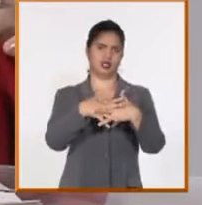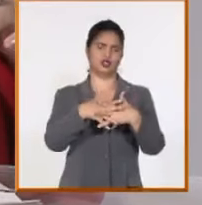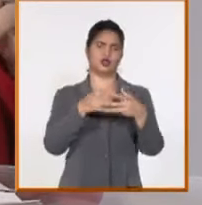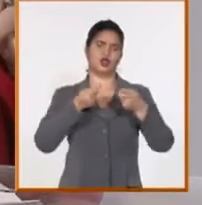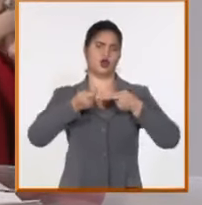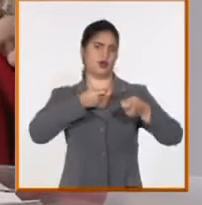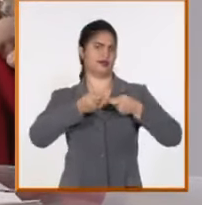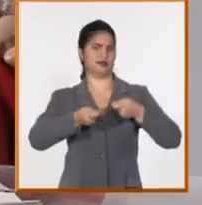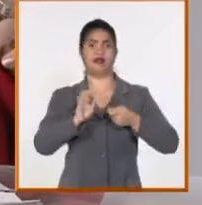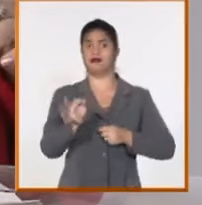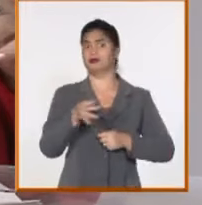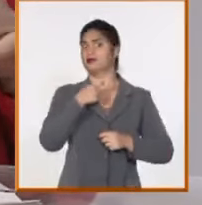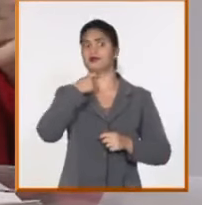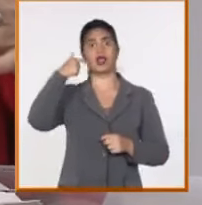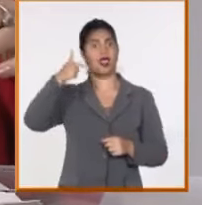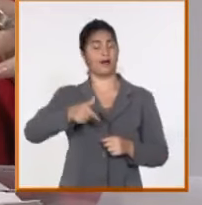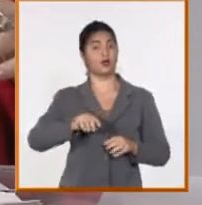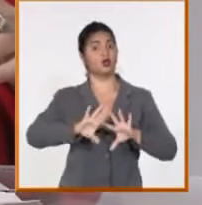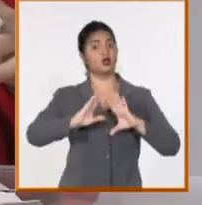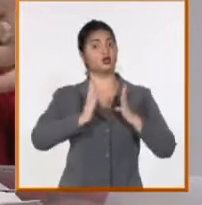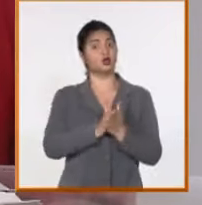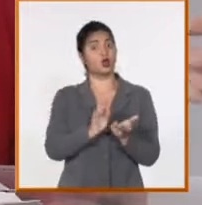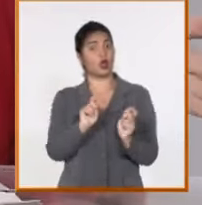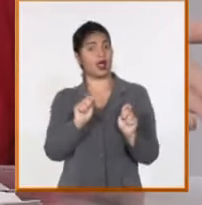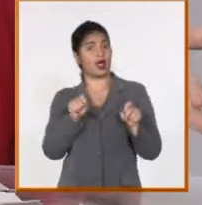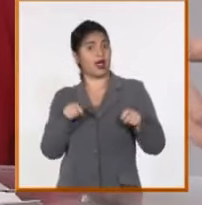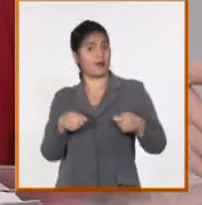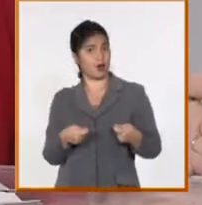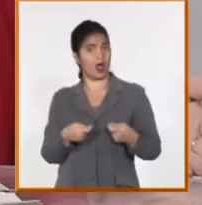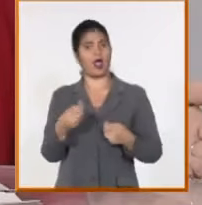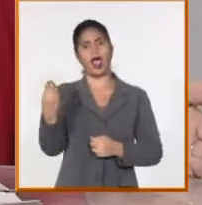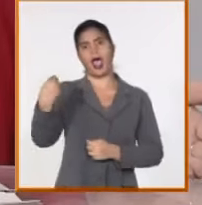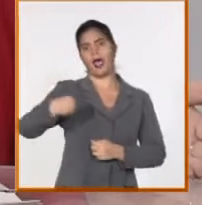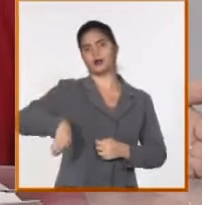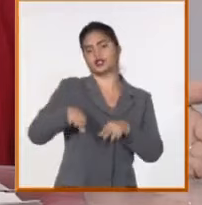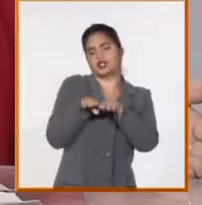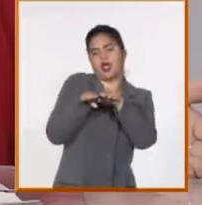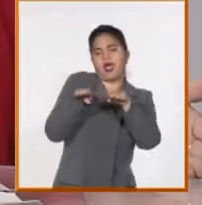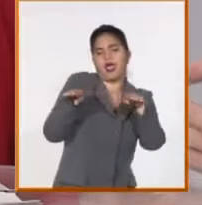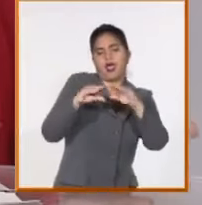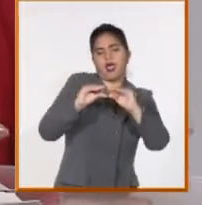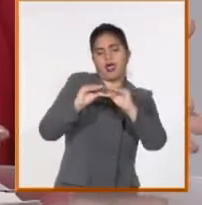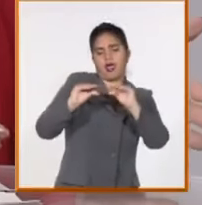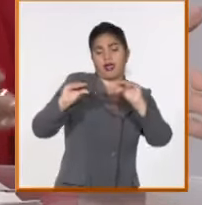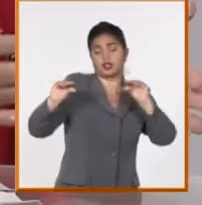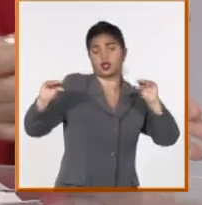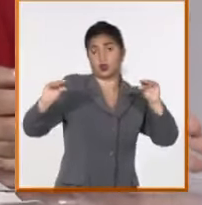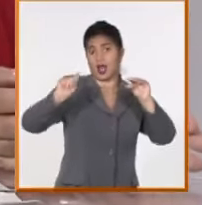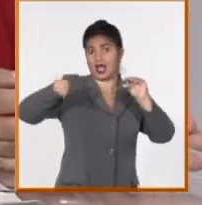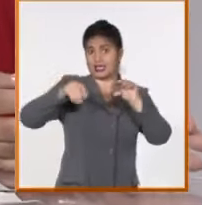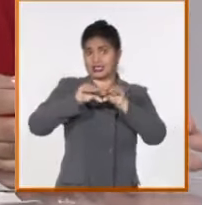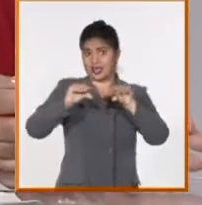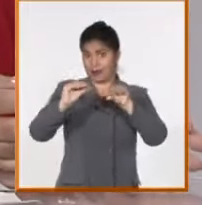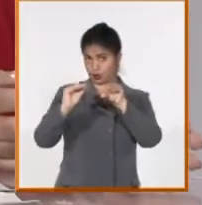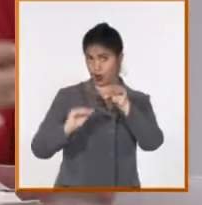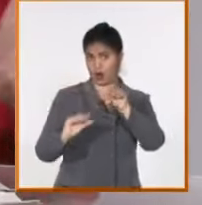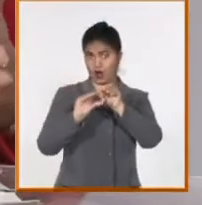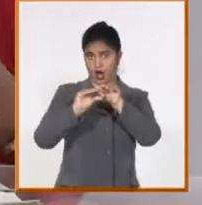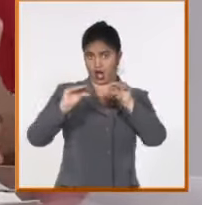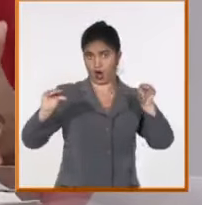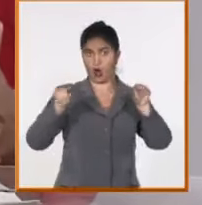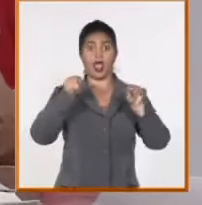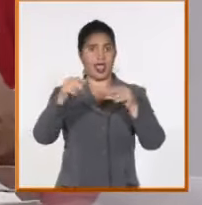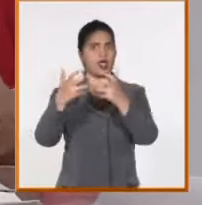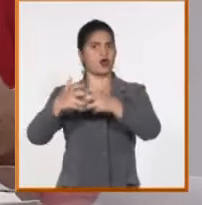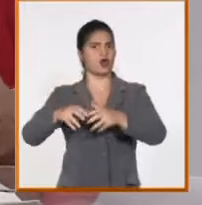ejemplo de todo el calzado que se ha hecho a partir de la suela que fabrican las formas de gestión no Estatal ellos fabrican la